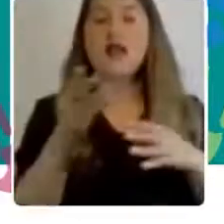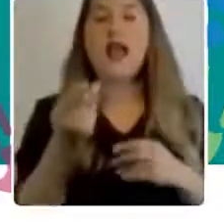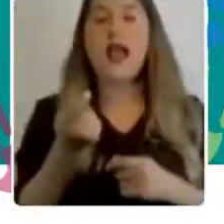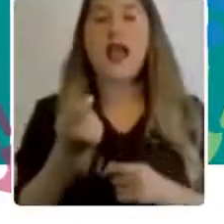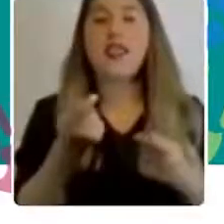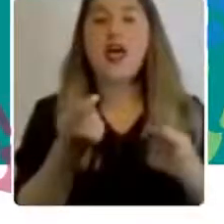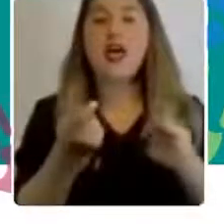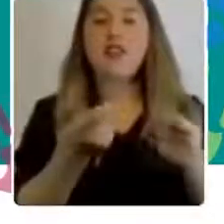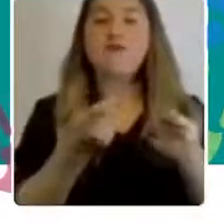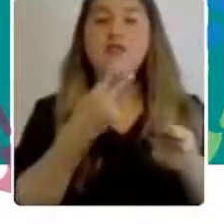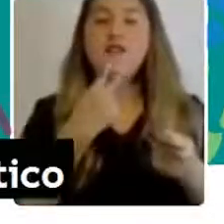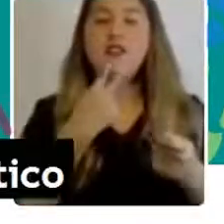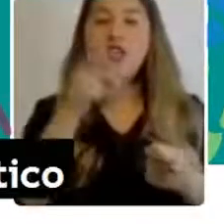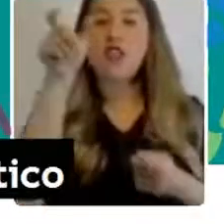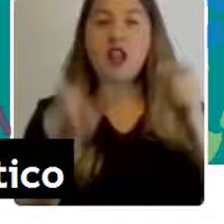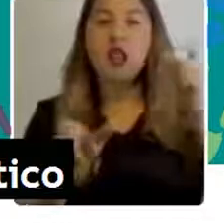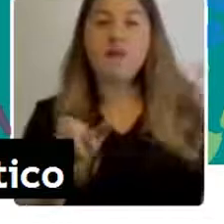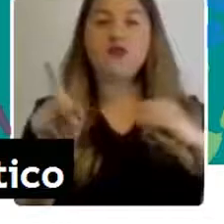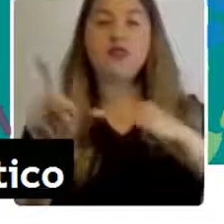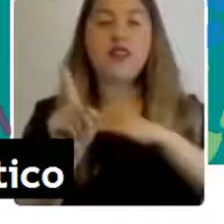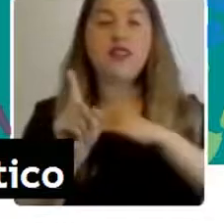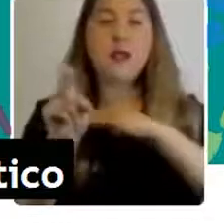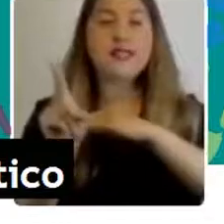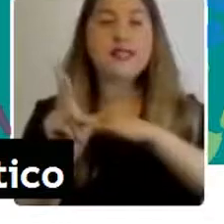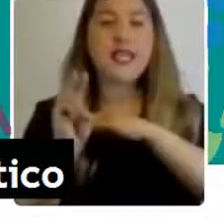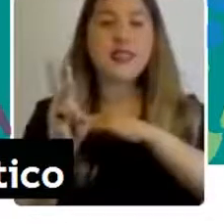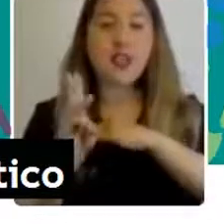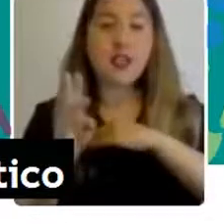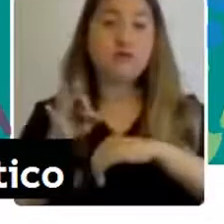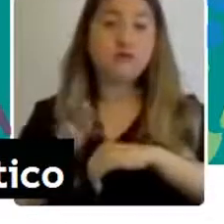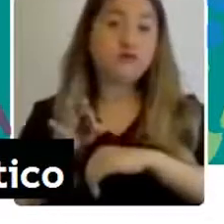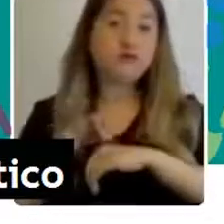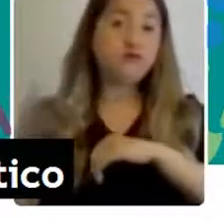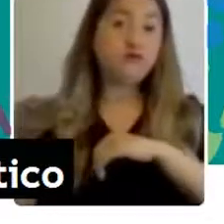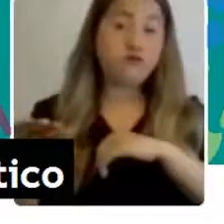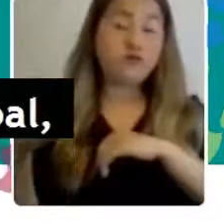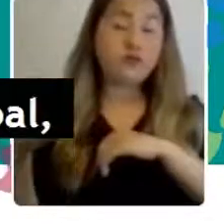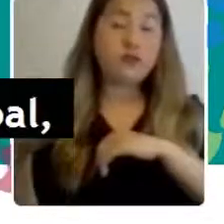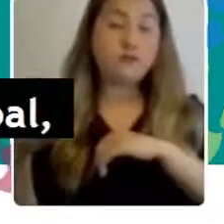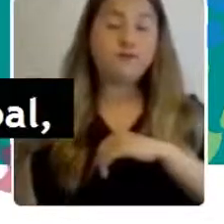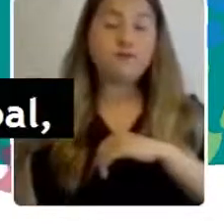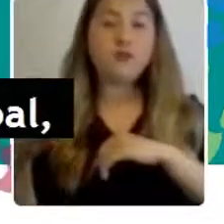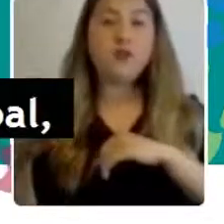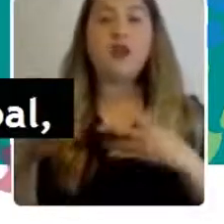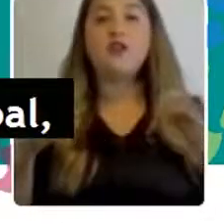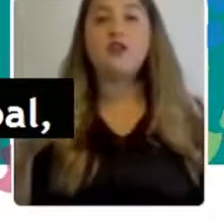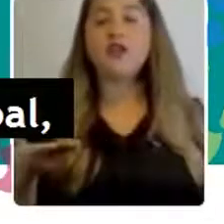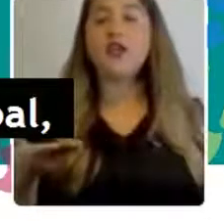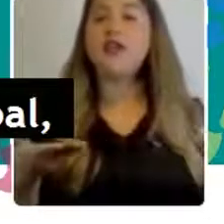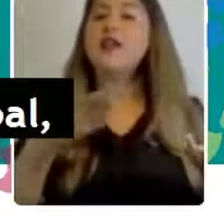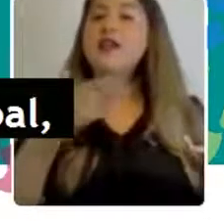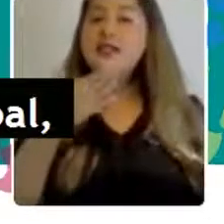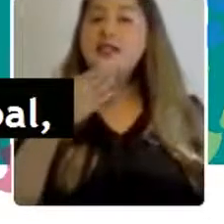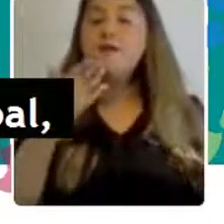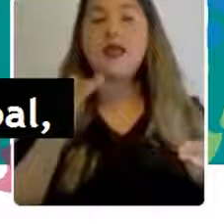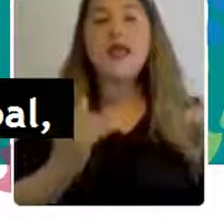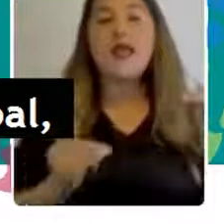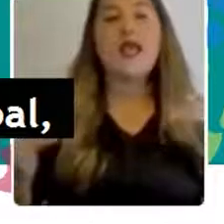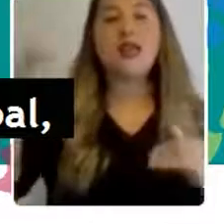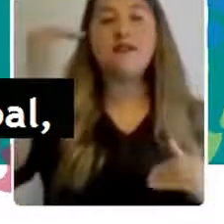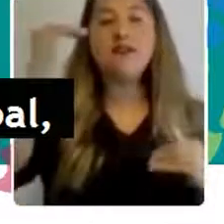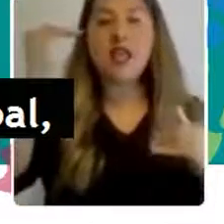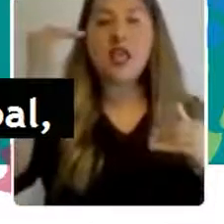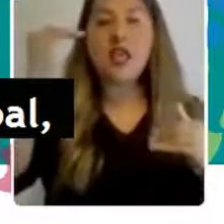pacientes. Y finalmente, a nivel más bien diagnóstico, pero también como un diagnóstico global,